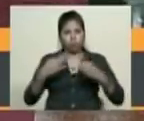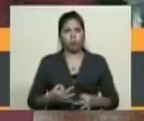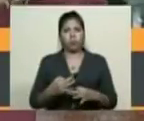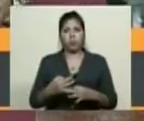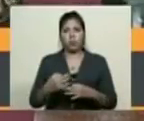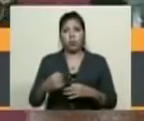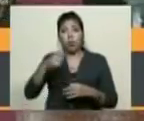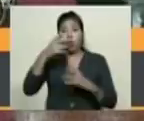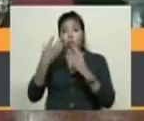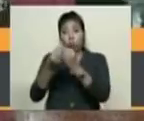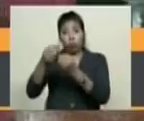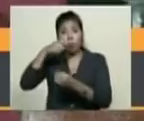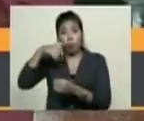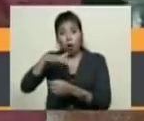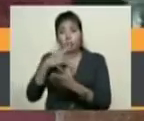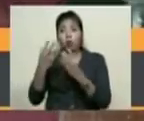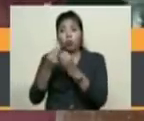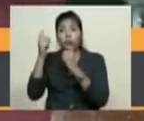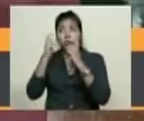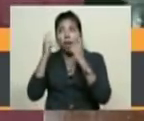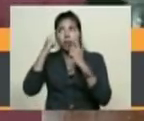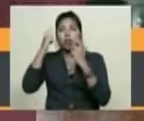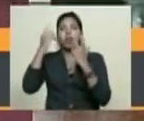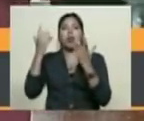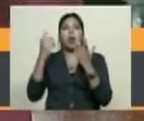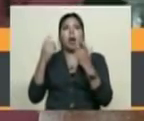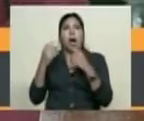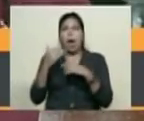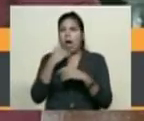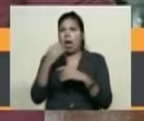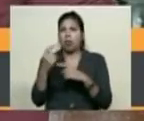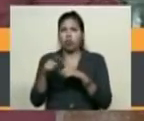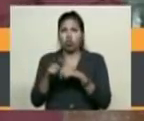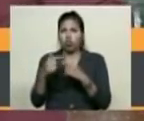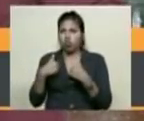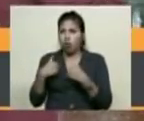pueblo y al legado del comandante Chávez, no se ha dejado ni se va a dejar.